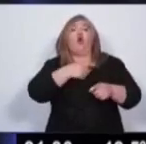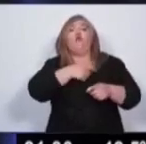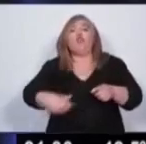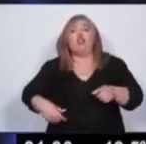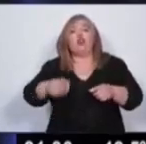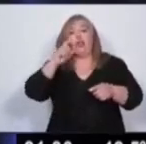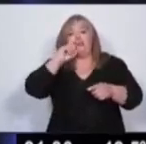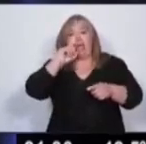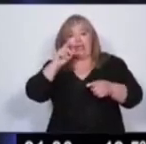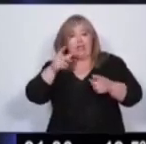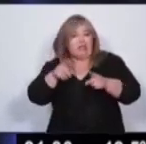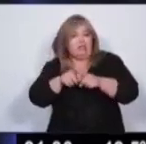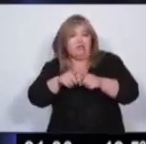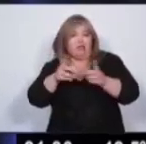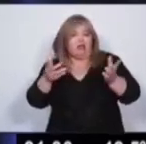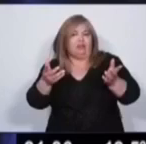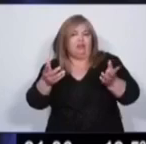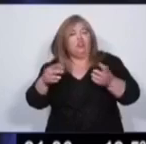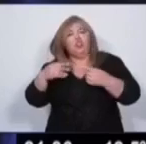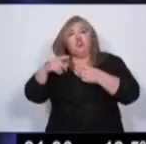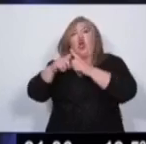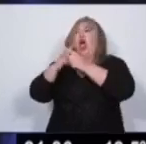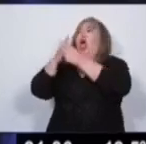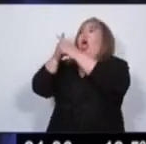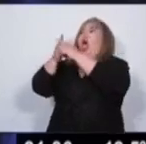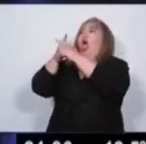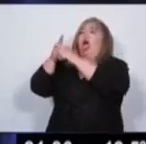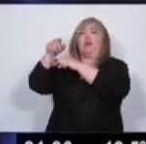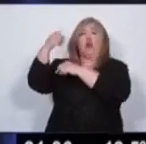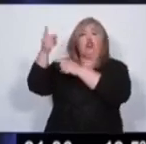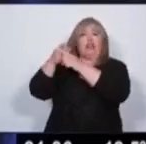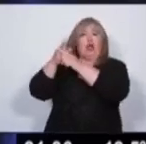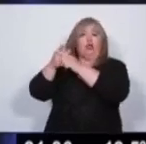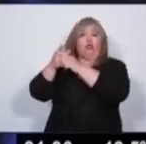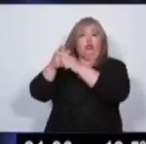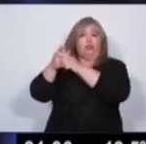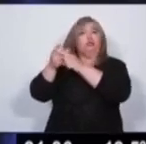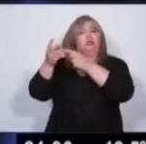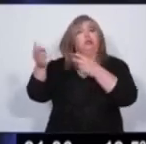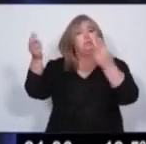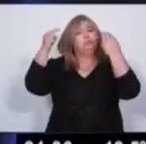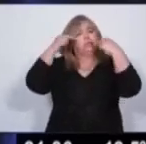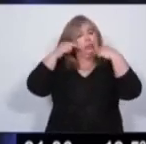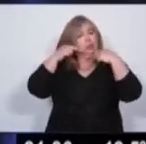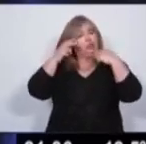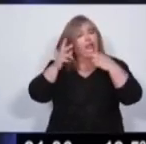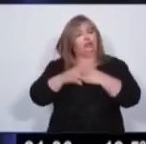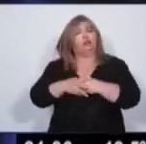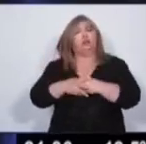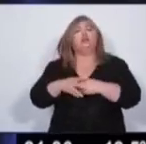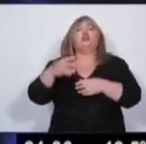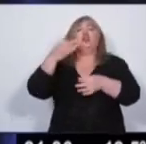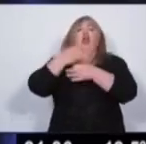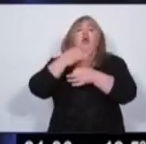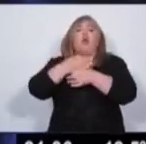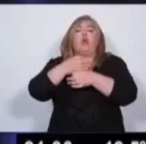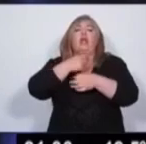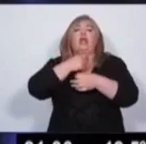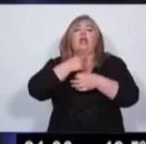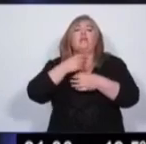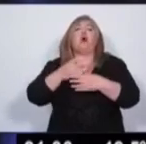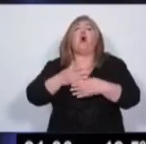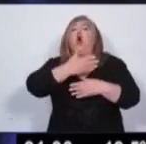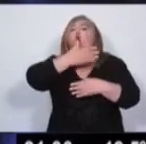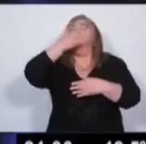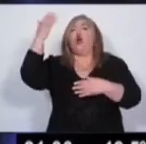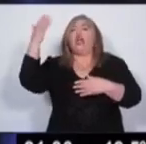y criticar a los otros queremos una ley de Educación construida desde las escuelas un verdadero congreso pedagógico de